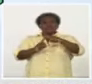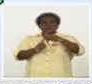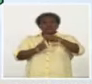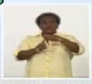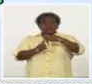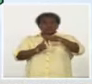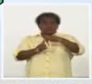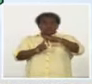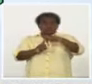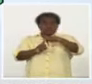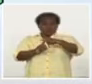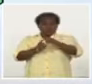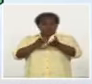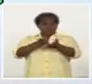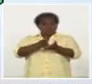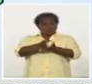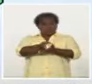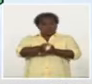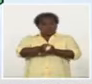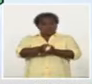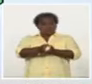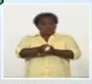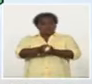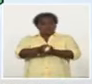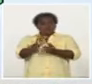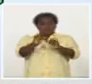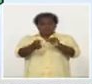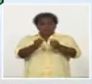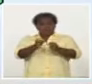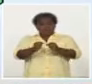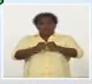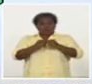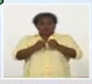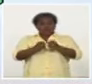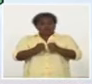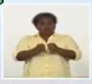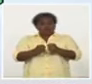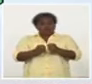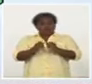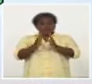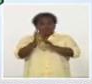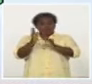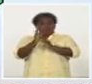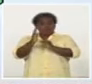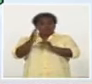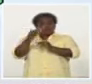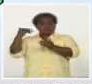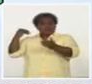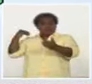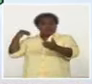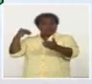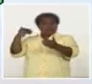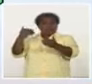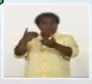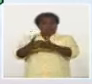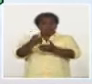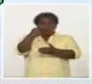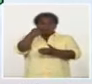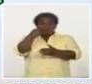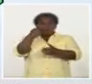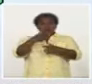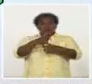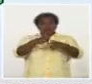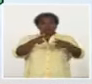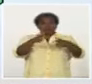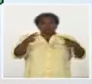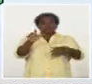ha mantenido un control muy fuerte durante varios meses. Hemos visto cómo han ido incrementando, 50